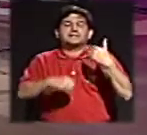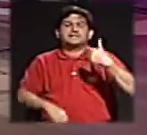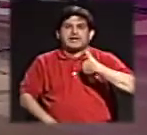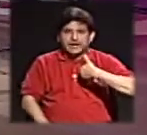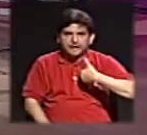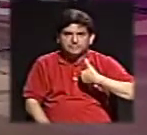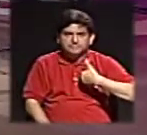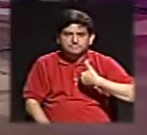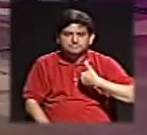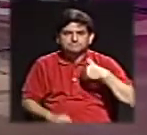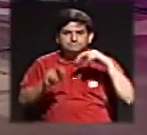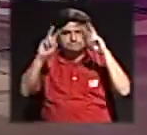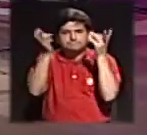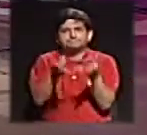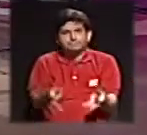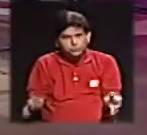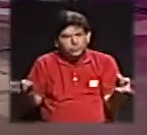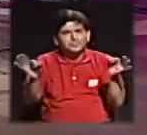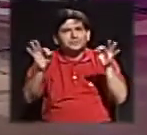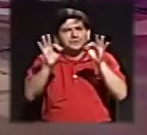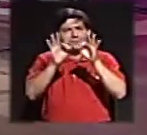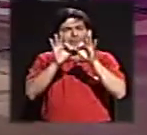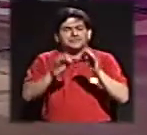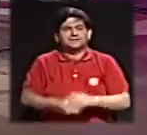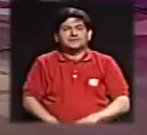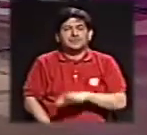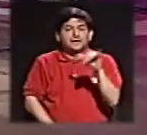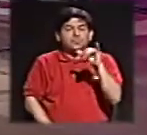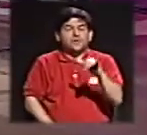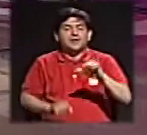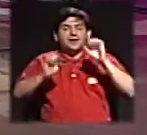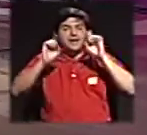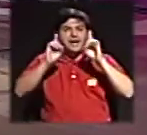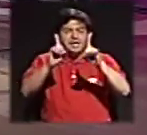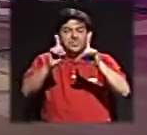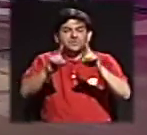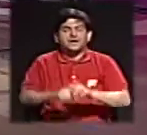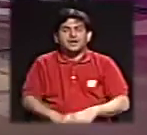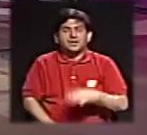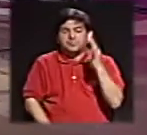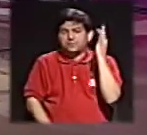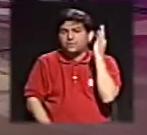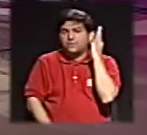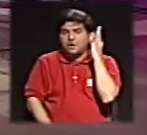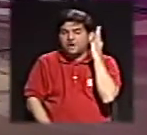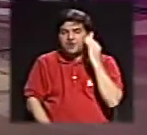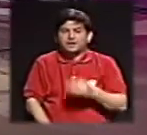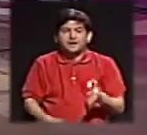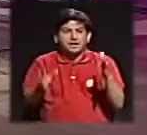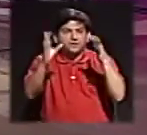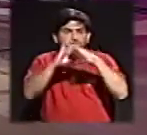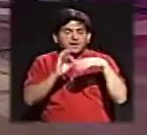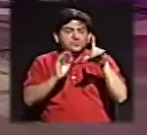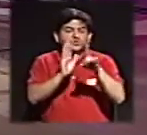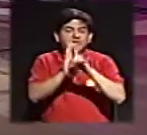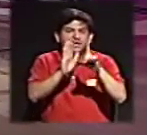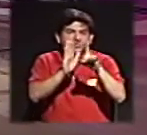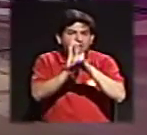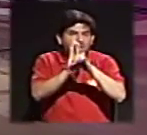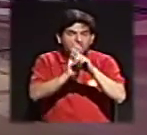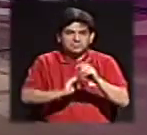tener, ¿verdad?, que eso es muy importante. Y a educar, ¿verdad?, a educar a las mujeres con relación a estos